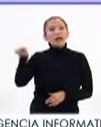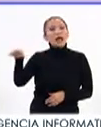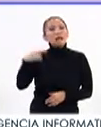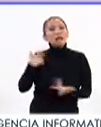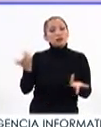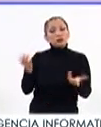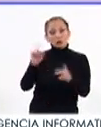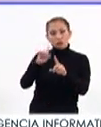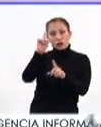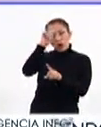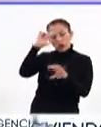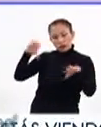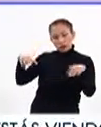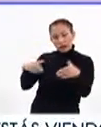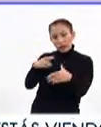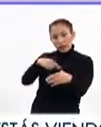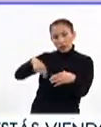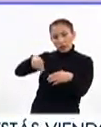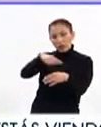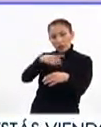un consejo, ¿no?, de